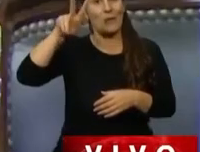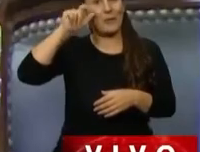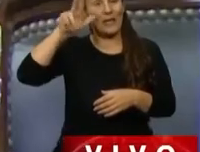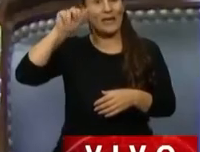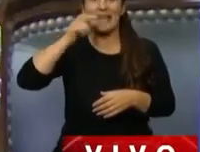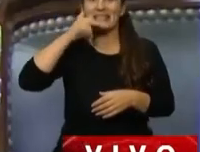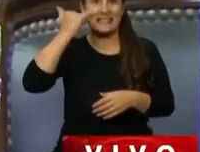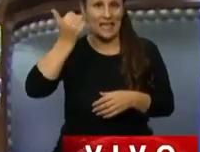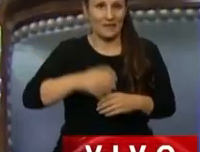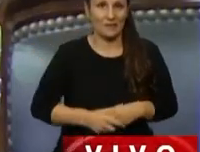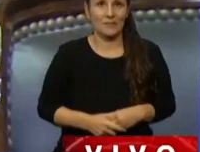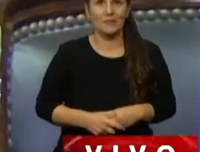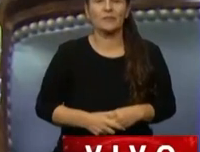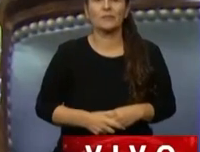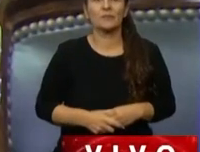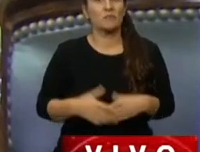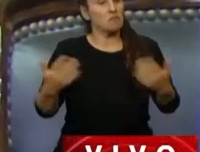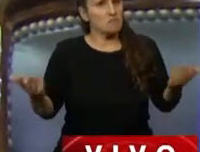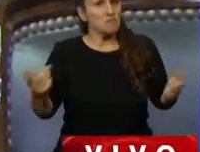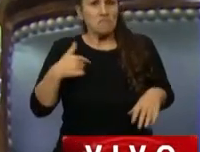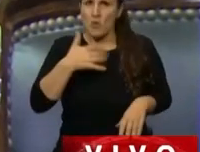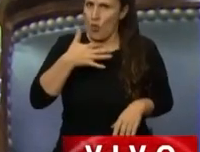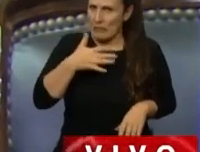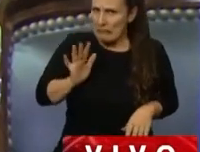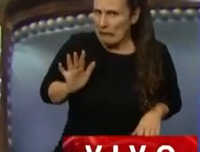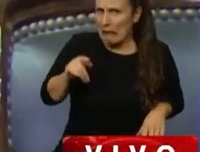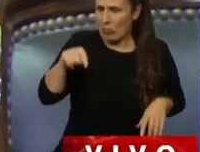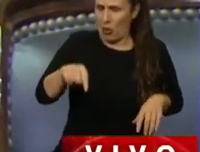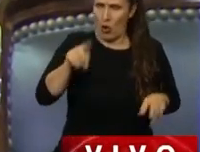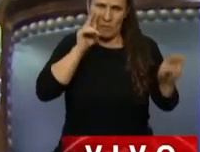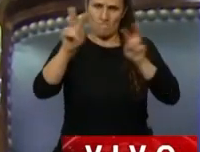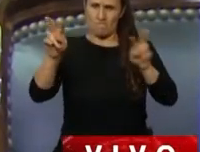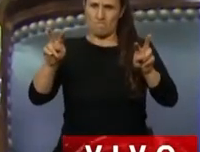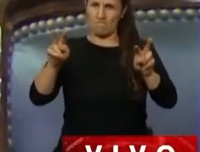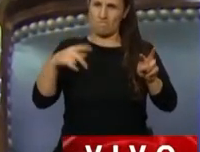presidente. La verdad es que entiendo que hoy en este recinto haya algo de molestia.